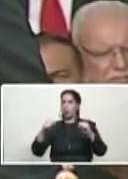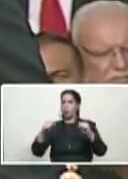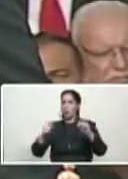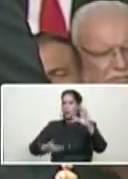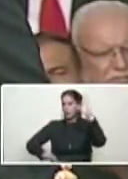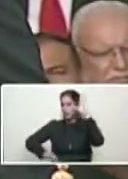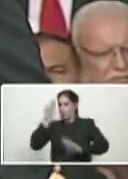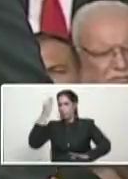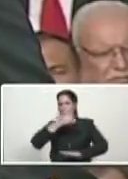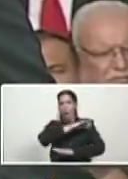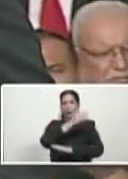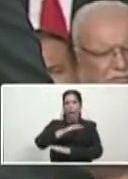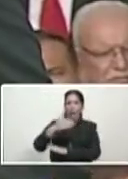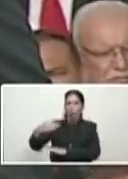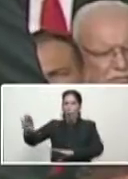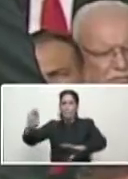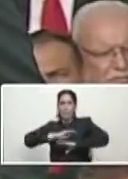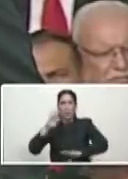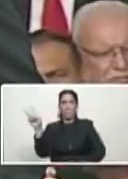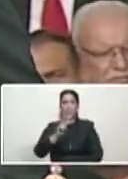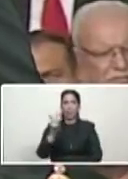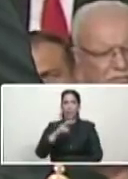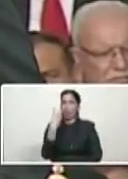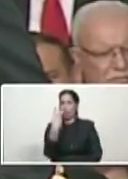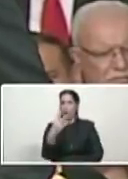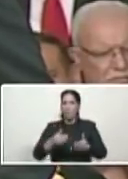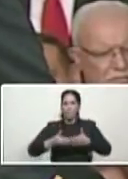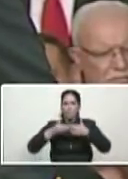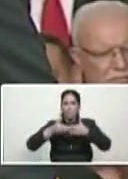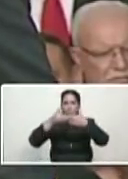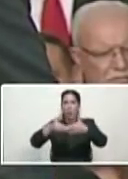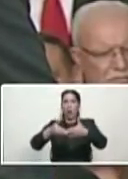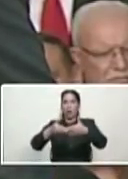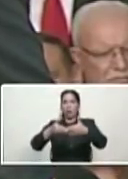aguas jurisdiccionales de Venezuela a esos dos barcos